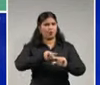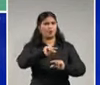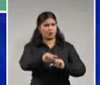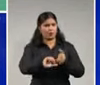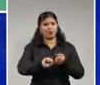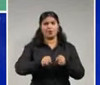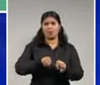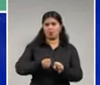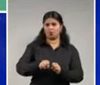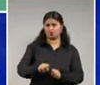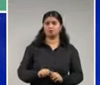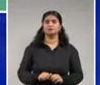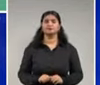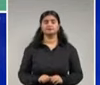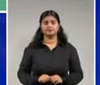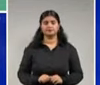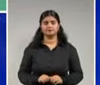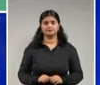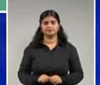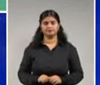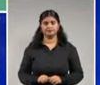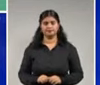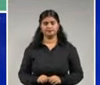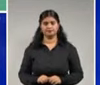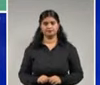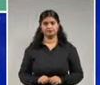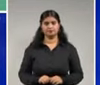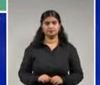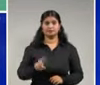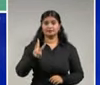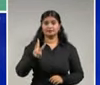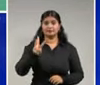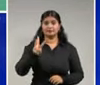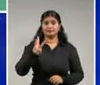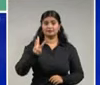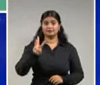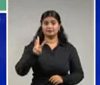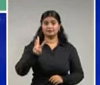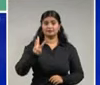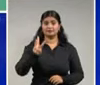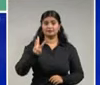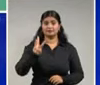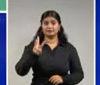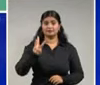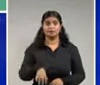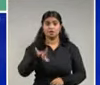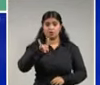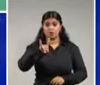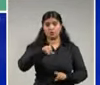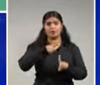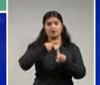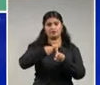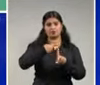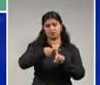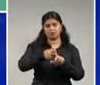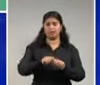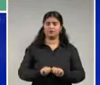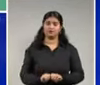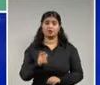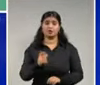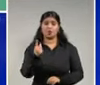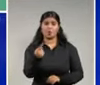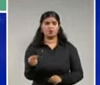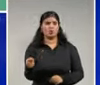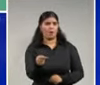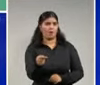la incidencia, la propagación del virus, 9 casos autóctonos, 1 menos en relación con la jornada precedente y